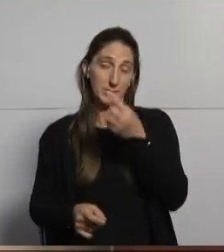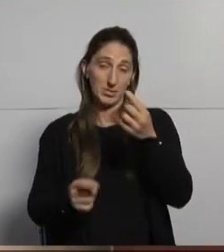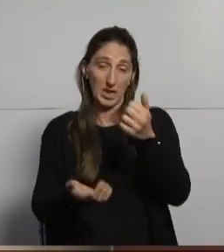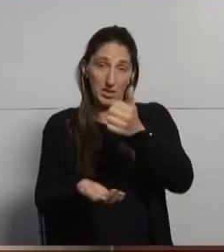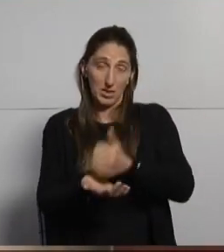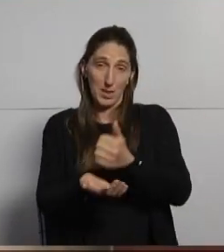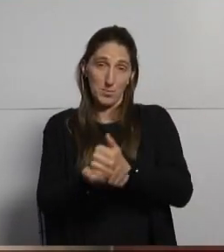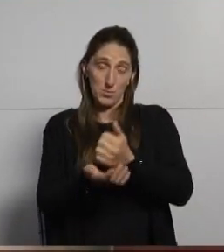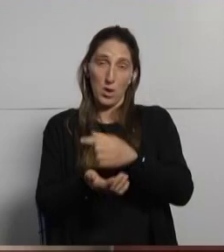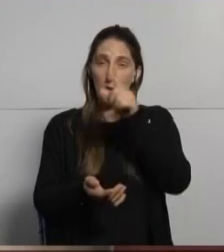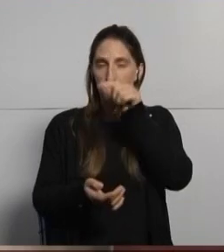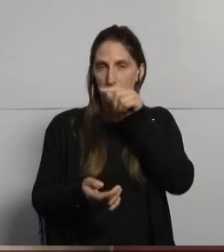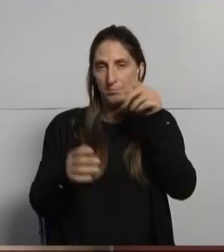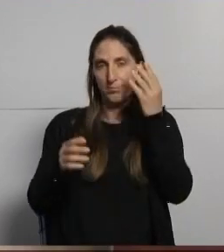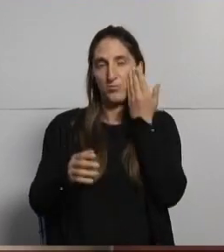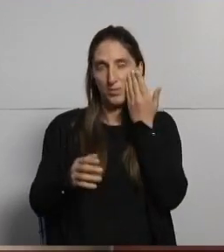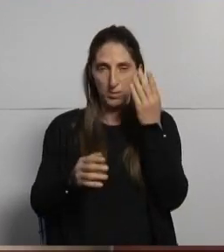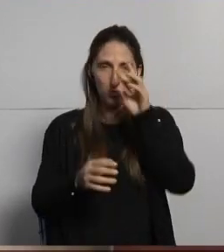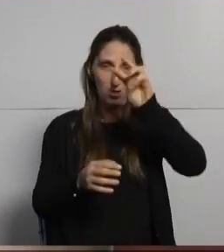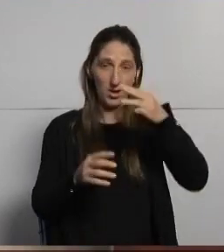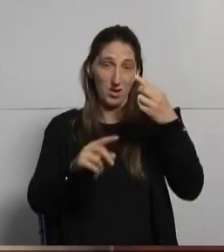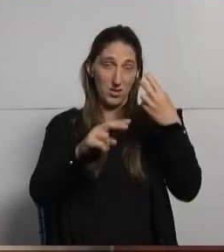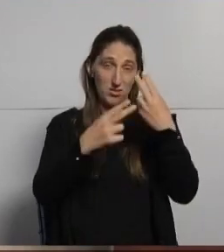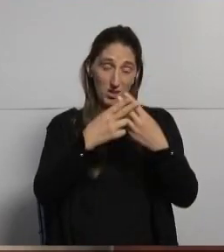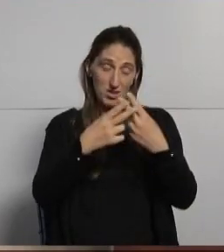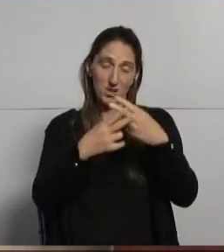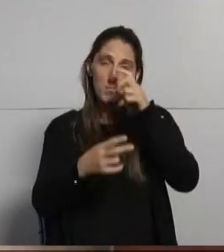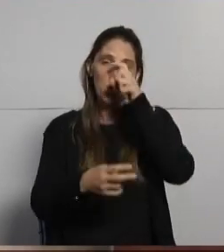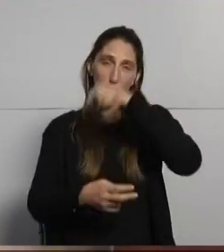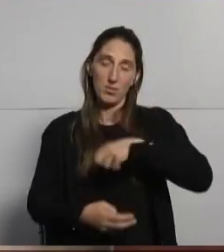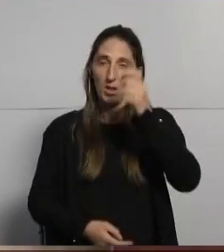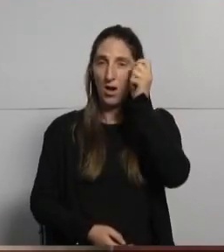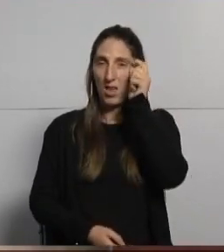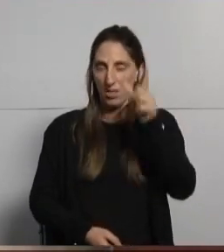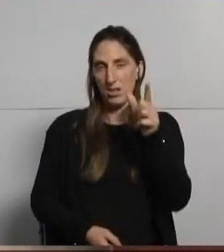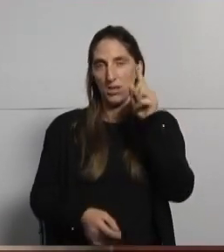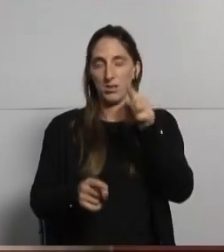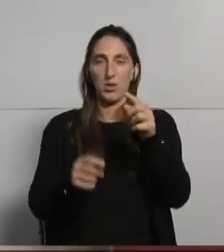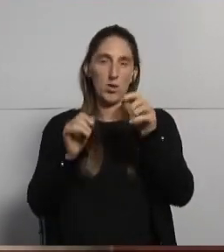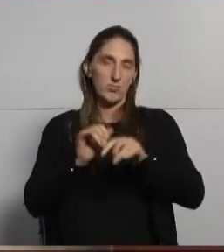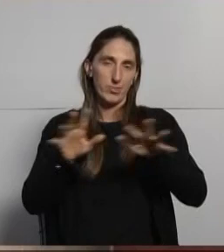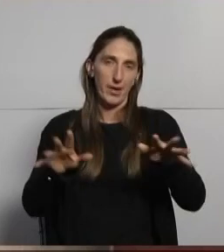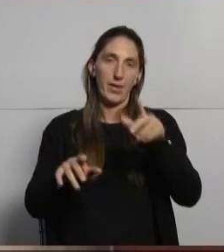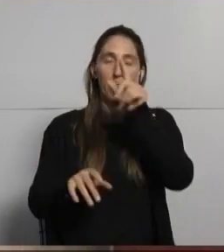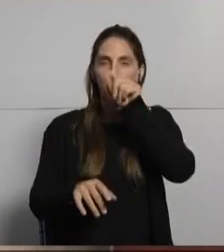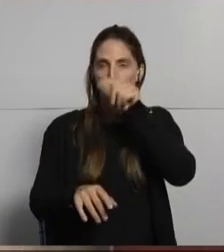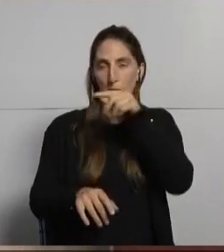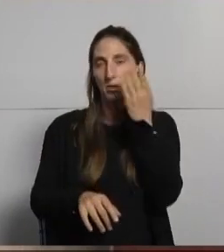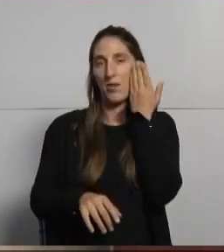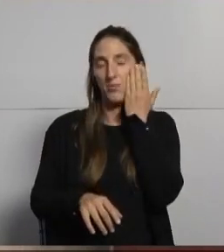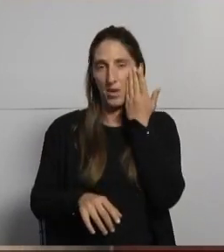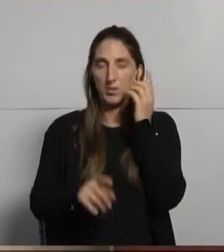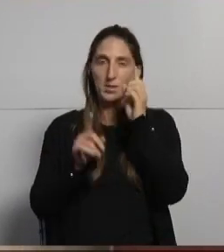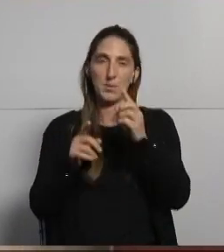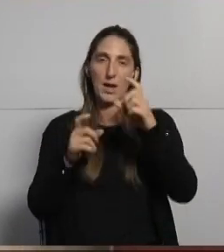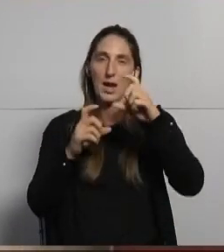redes sociales, que pueden usar el hashtag Montevideo Inteligente en los comentarios en redes, tanto sea en Twitter como en Facebook como